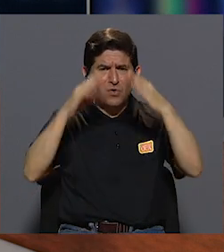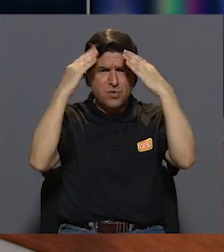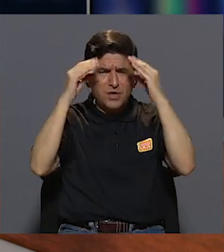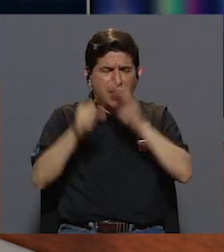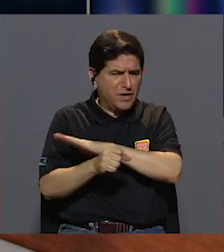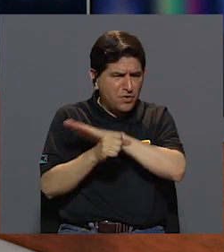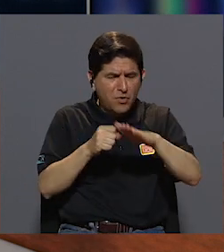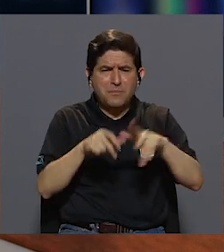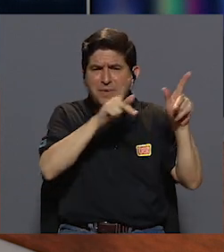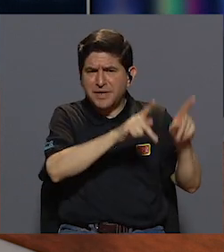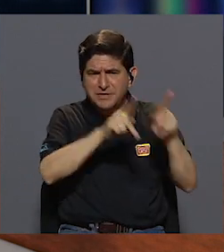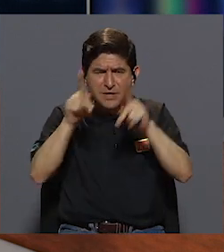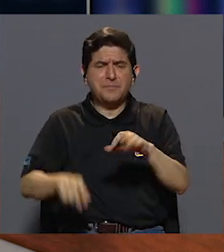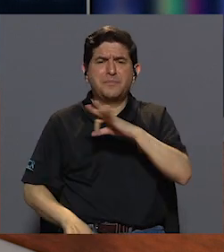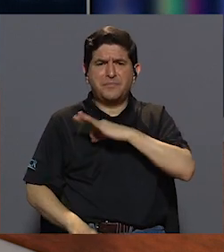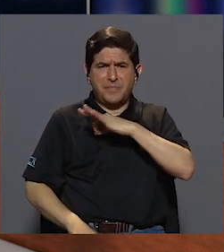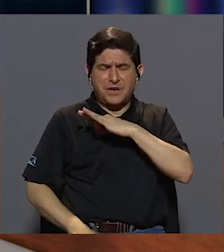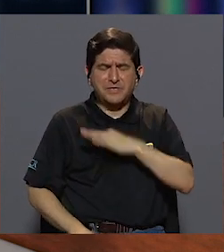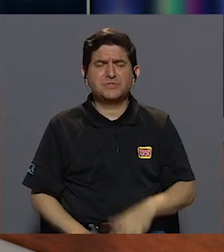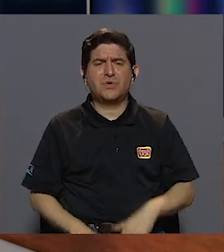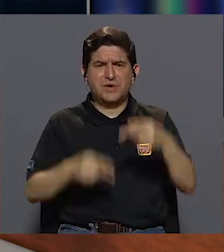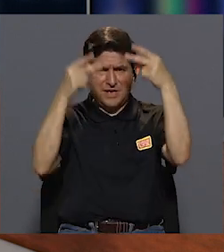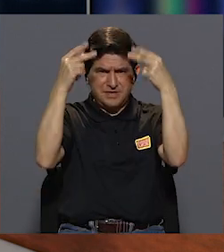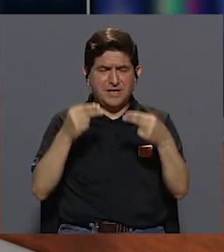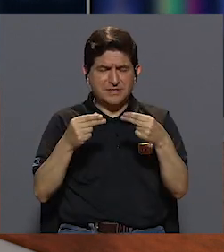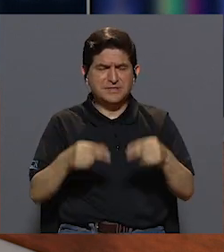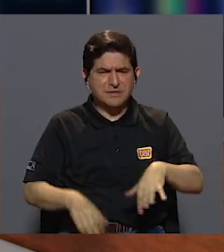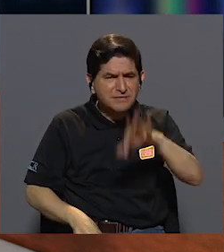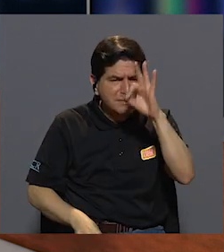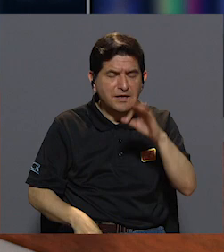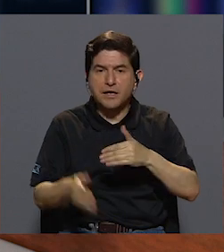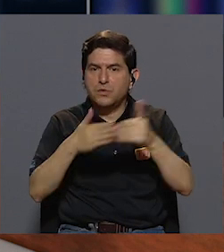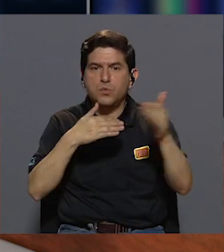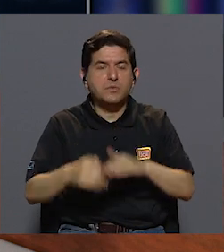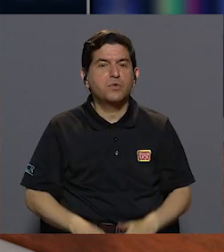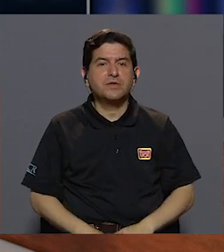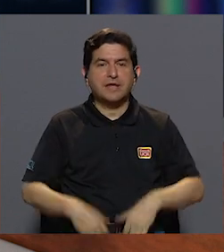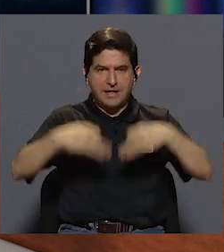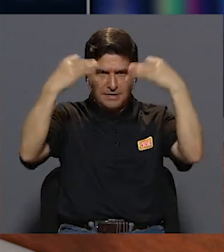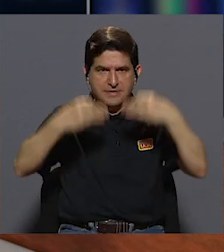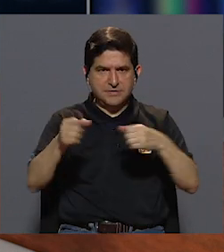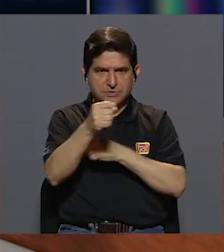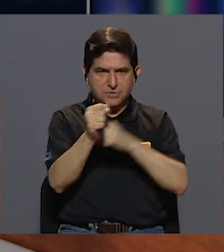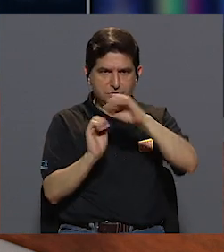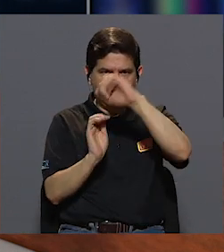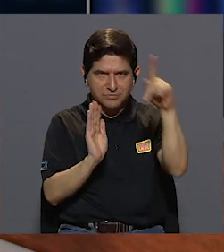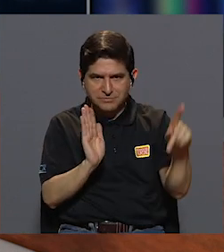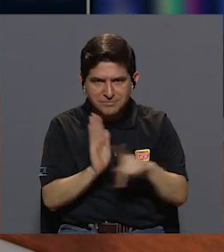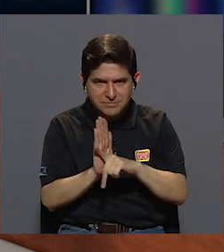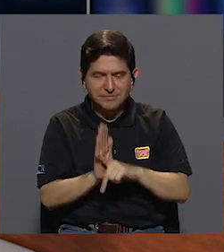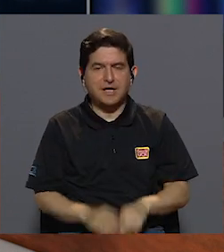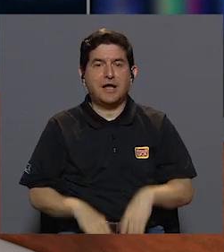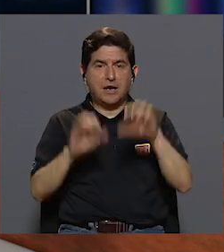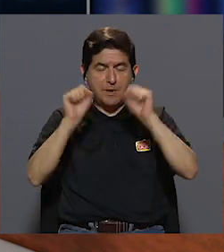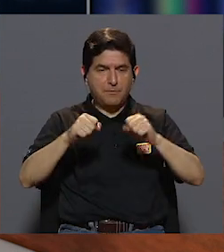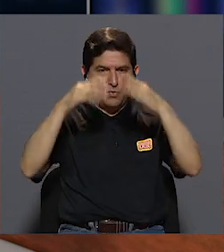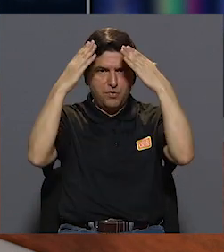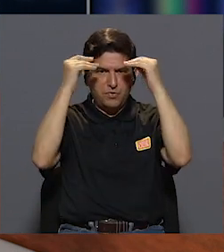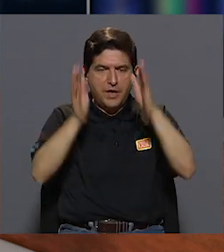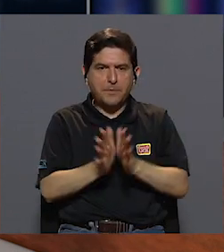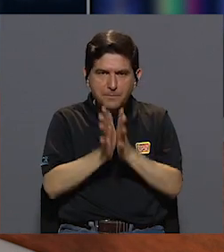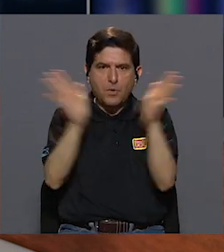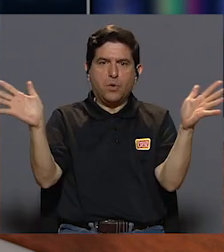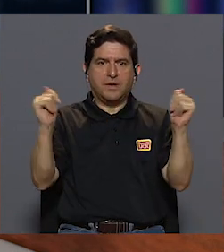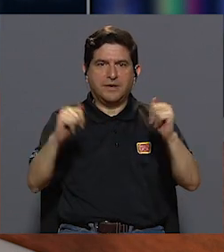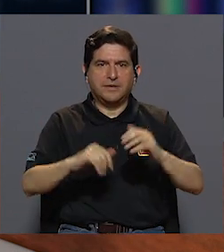la información completa de las personas beneficiadas por Hacienda, a pesar de existir una sentencia de la Sala Constitucional para que estos